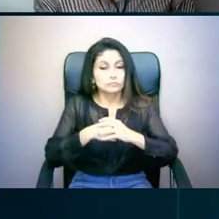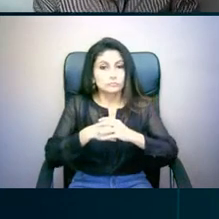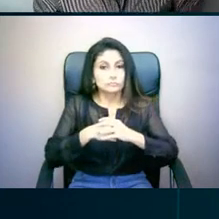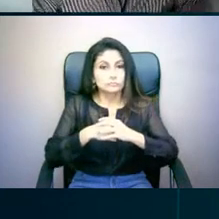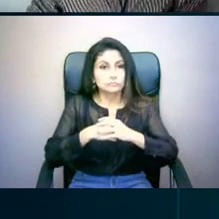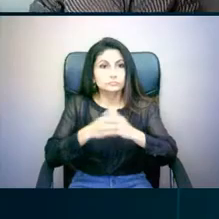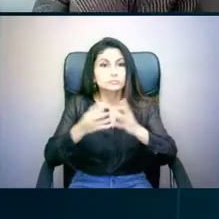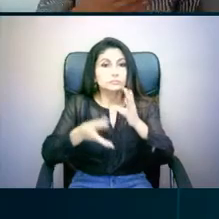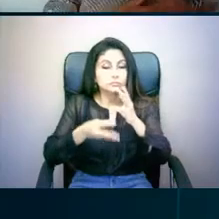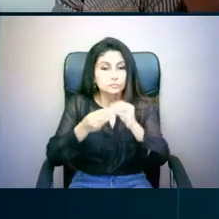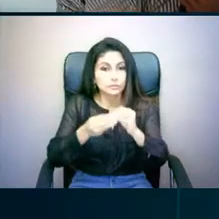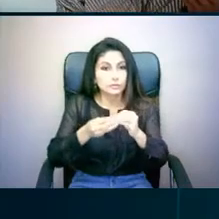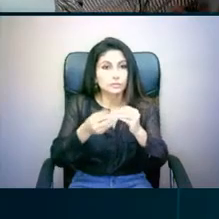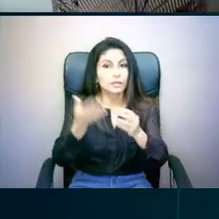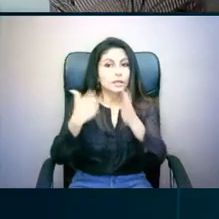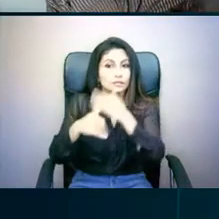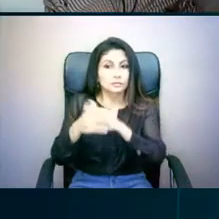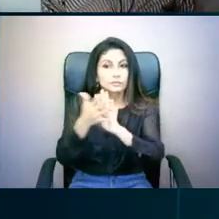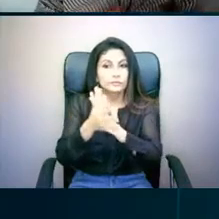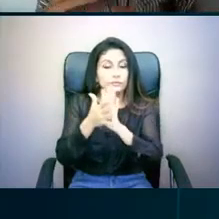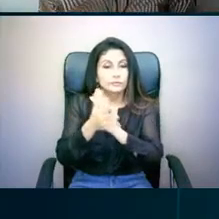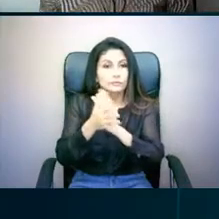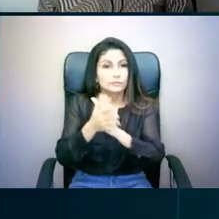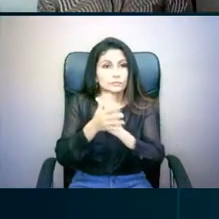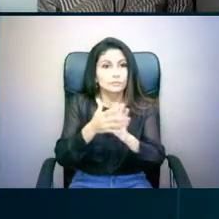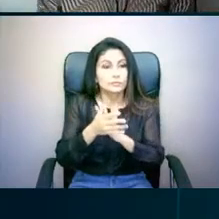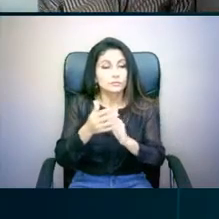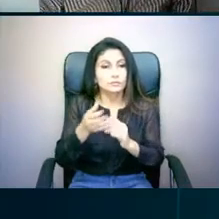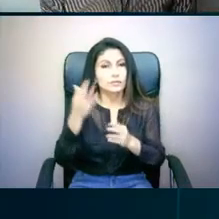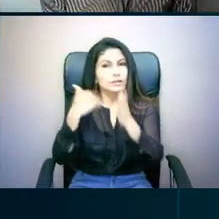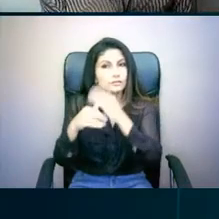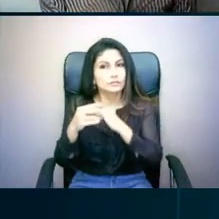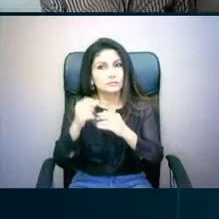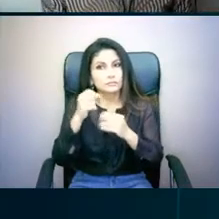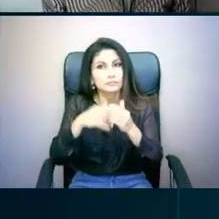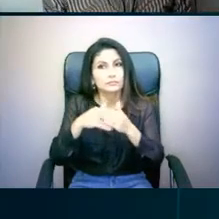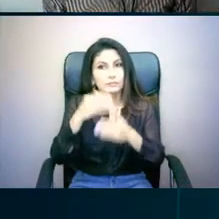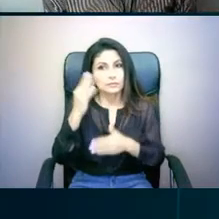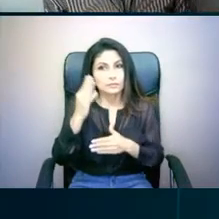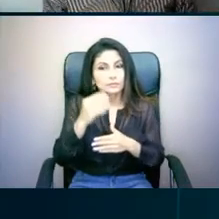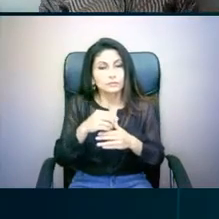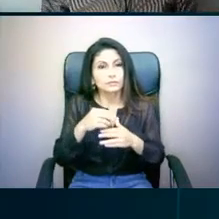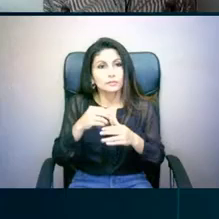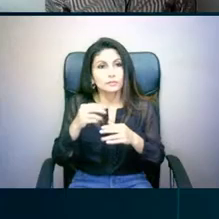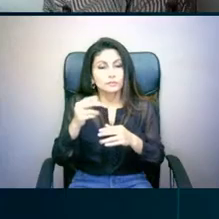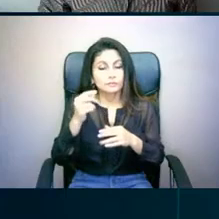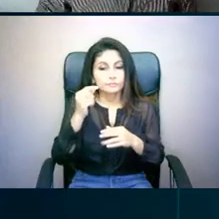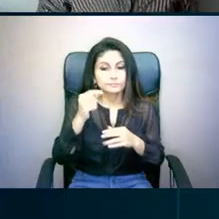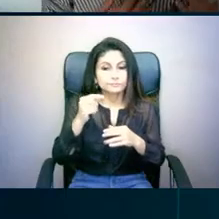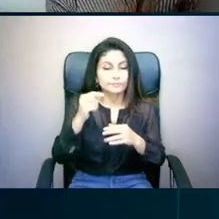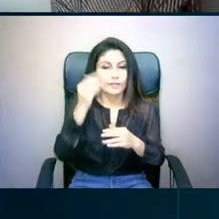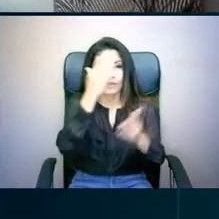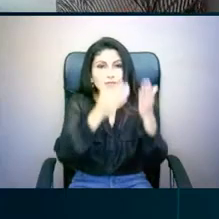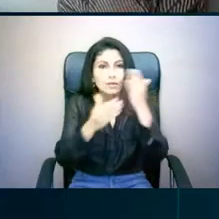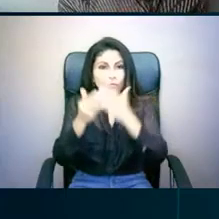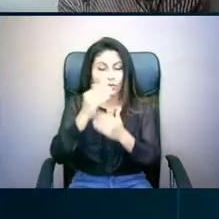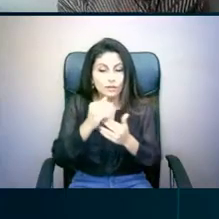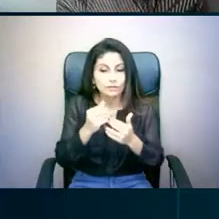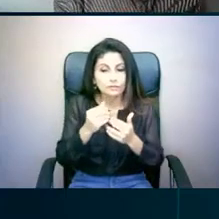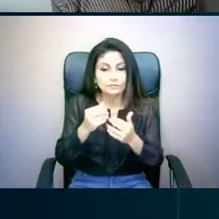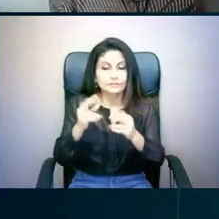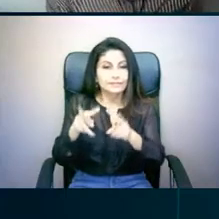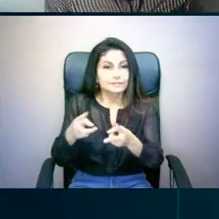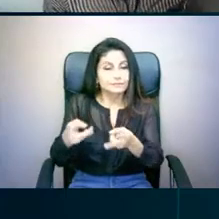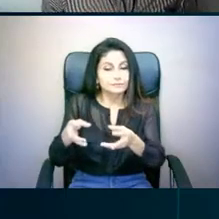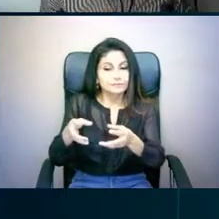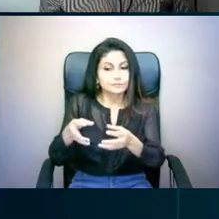representa también, como les decía al principio, que se empezó a evaluar la extracción líquido-líquido fue porque la evaporación era